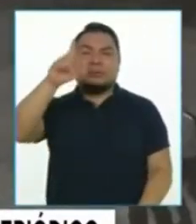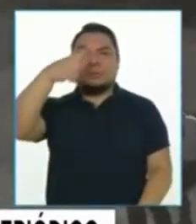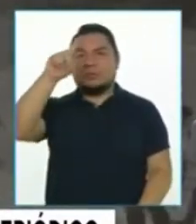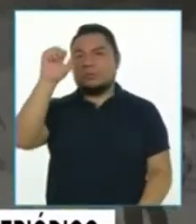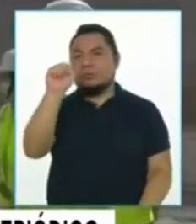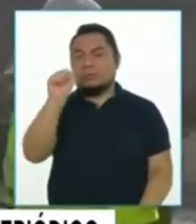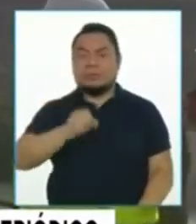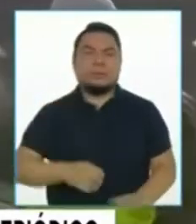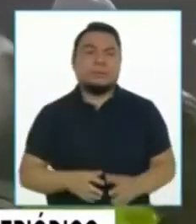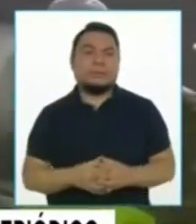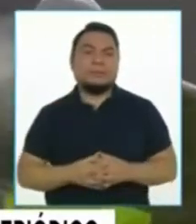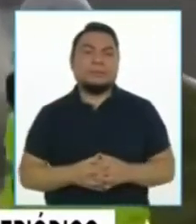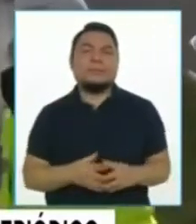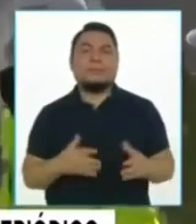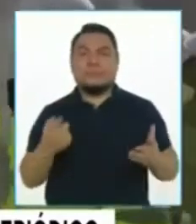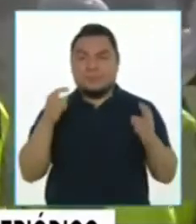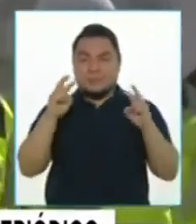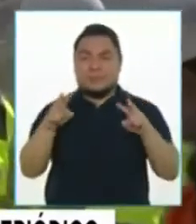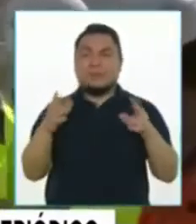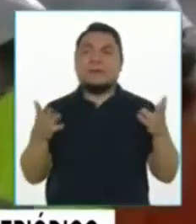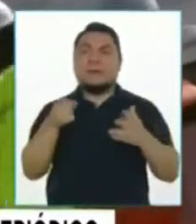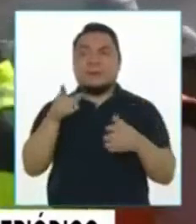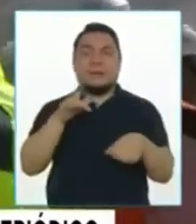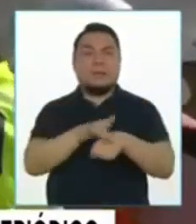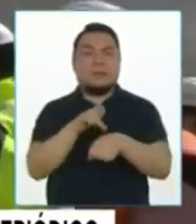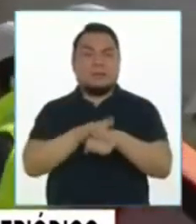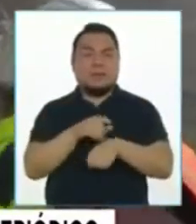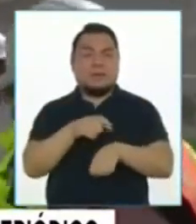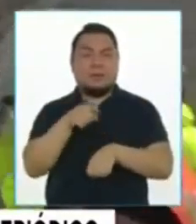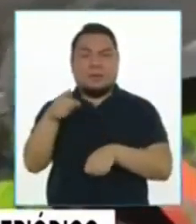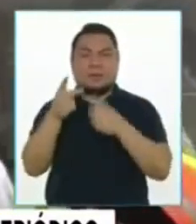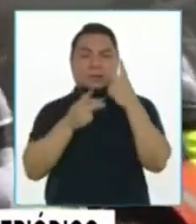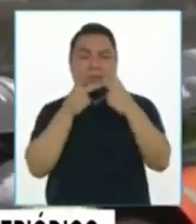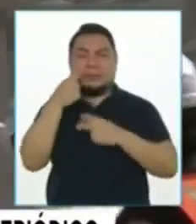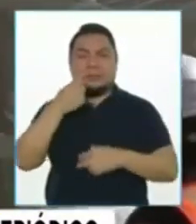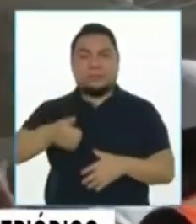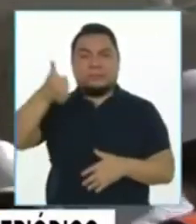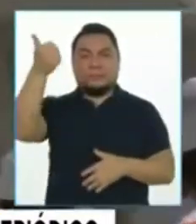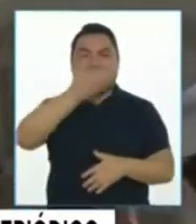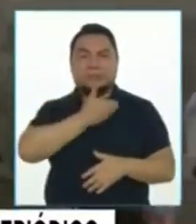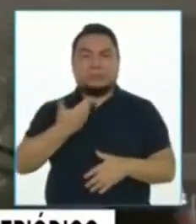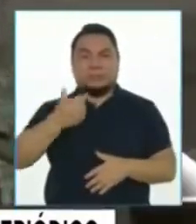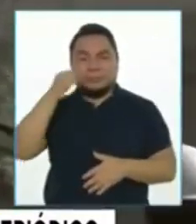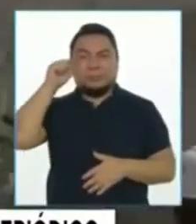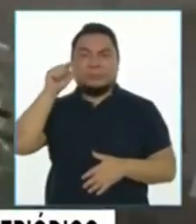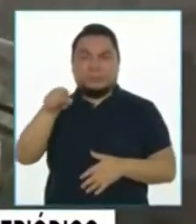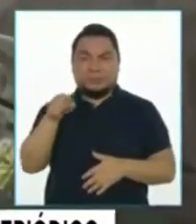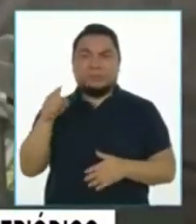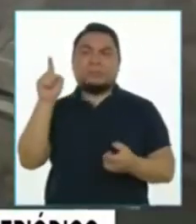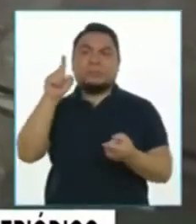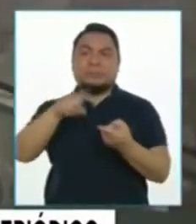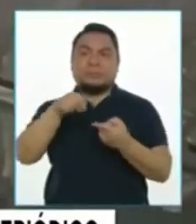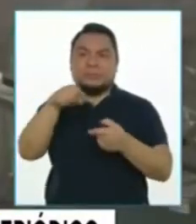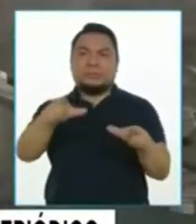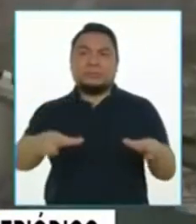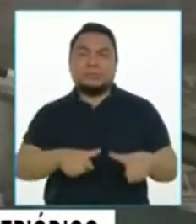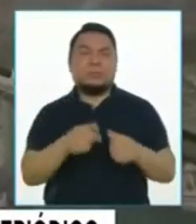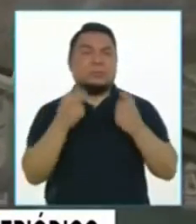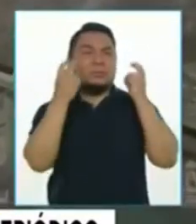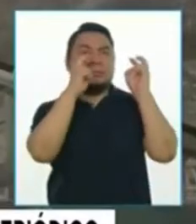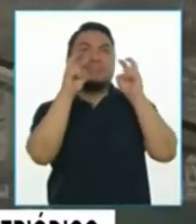millones de soles. Imágenes de lo que ha sido a tempranas horas la visita del jefe de Estado en esta